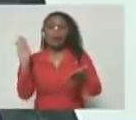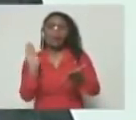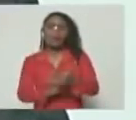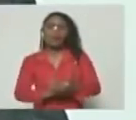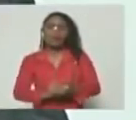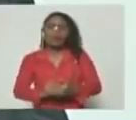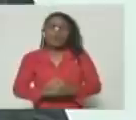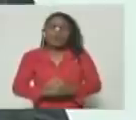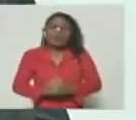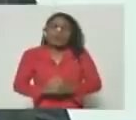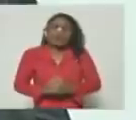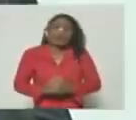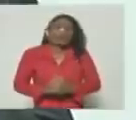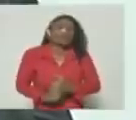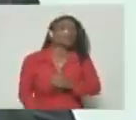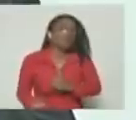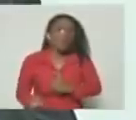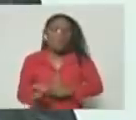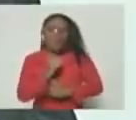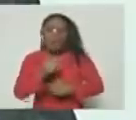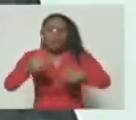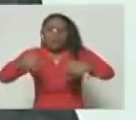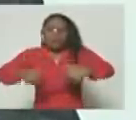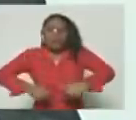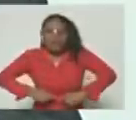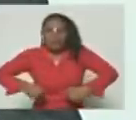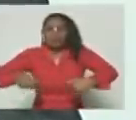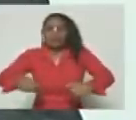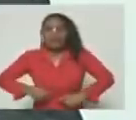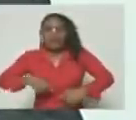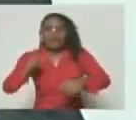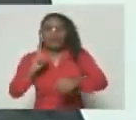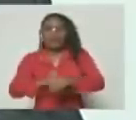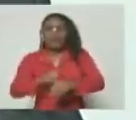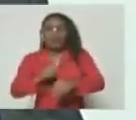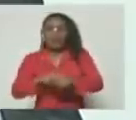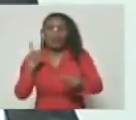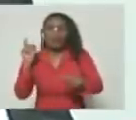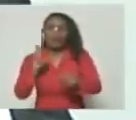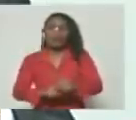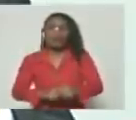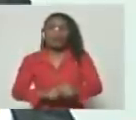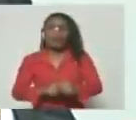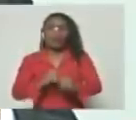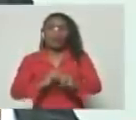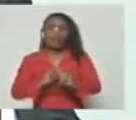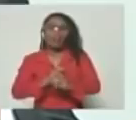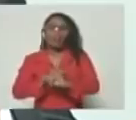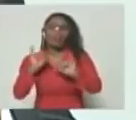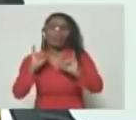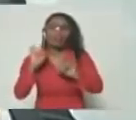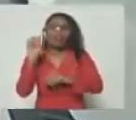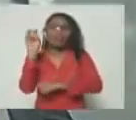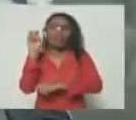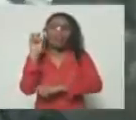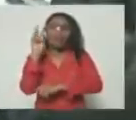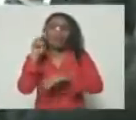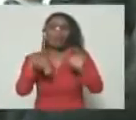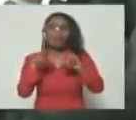parir, porque el lapso de tiempo de inscripción de candidatos se acababa el viernes a las 12 de la